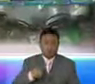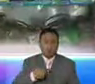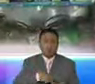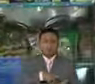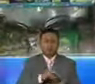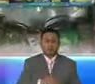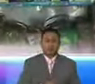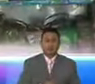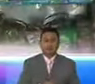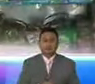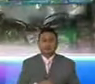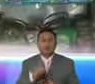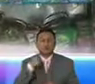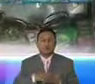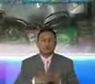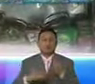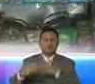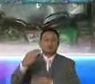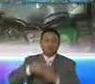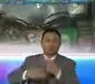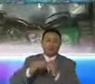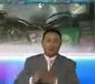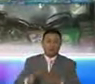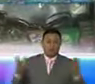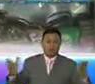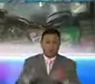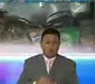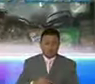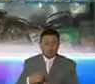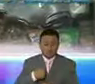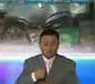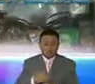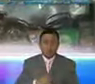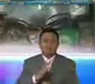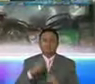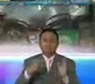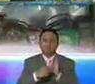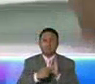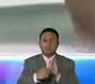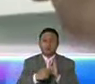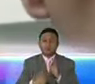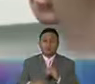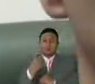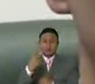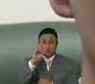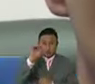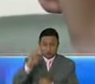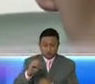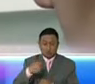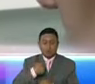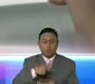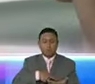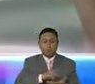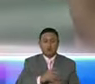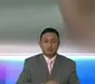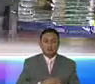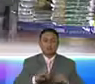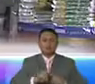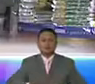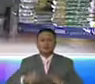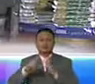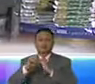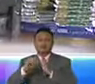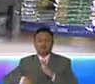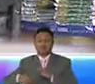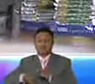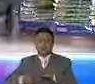de mayoristas, en muchos de los casos hemos tenido que absorber el IVA cuando subió. Pero el SRI aclara que los contribuyentes, cuya